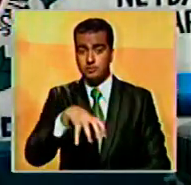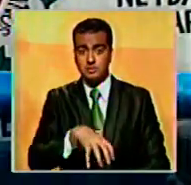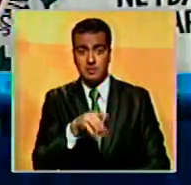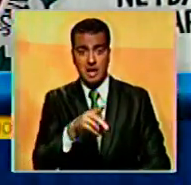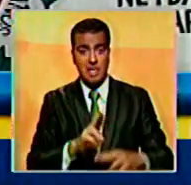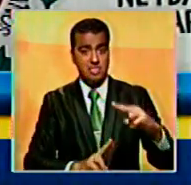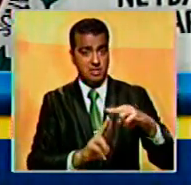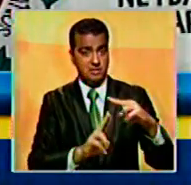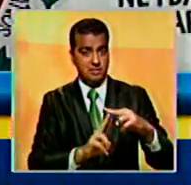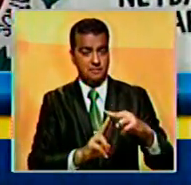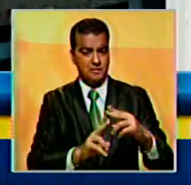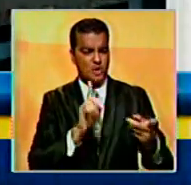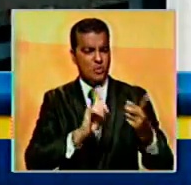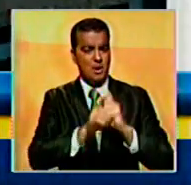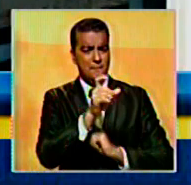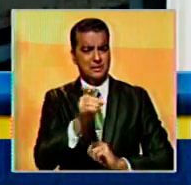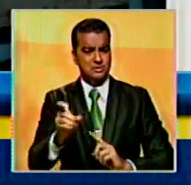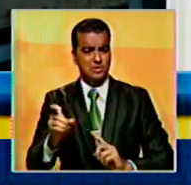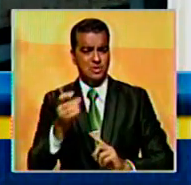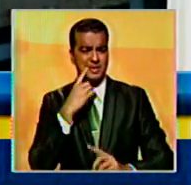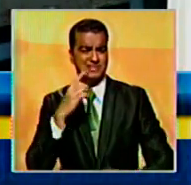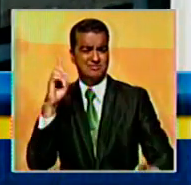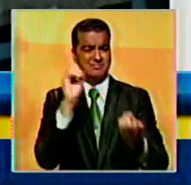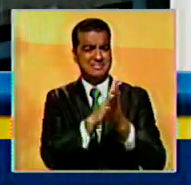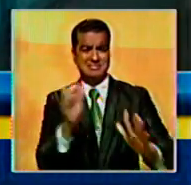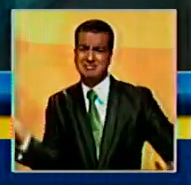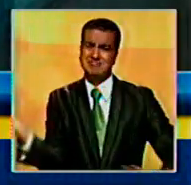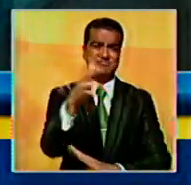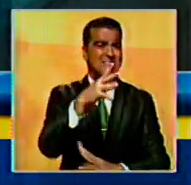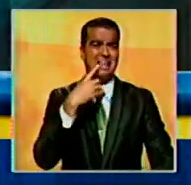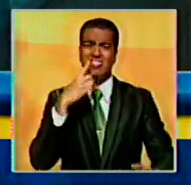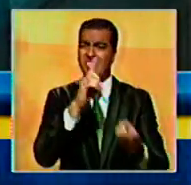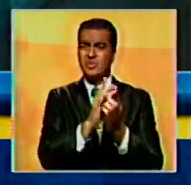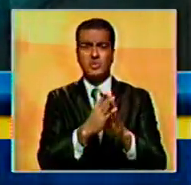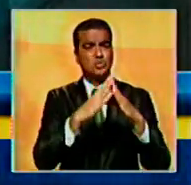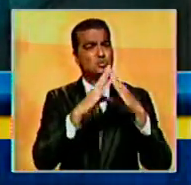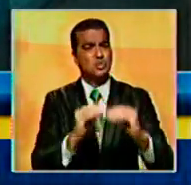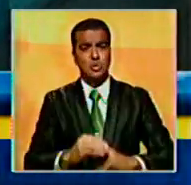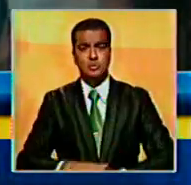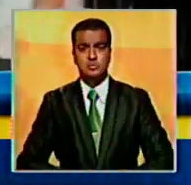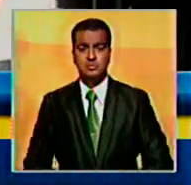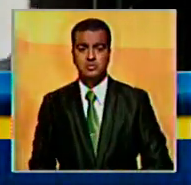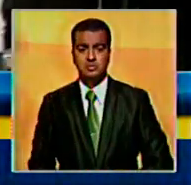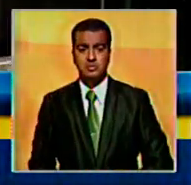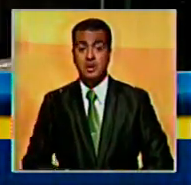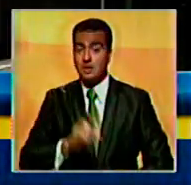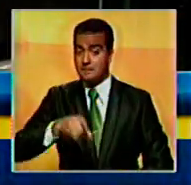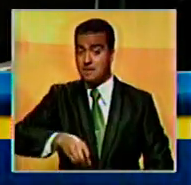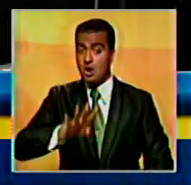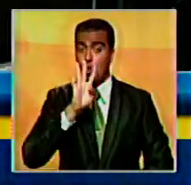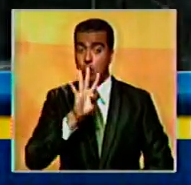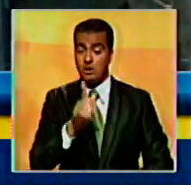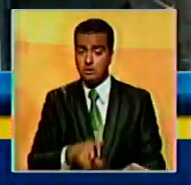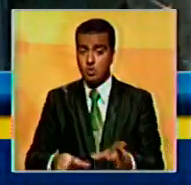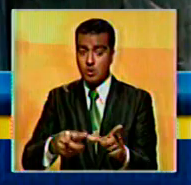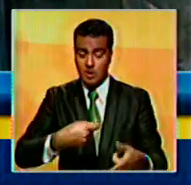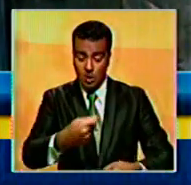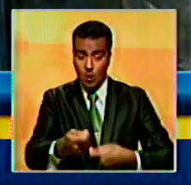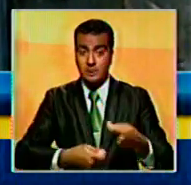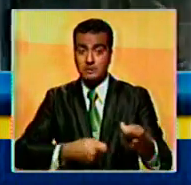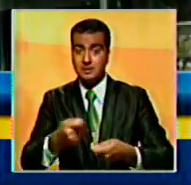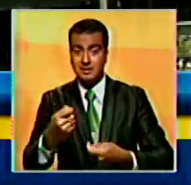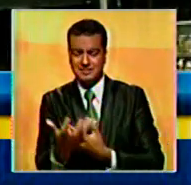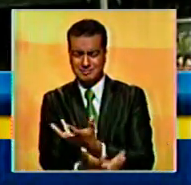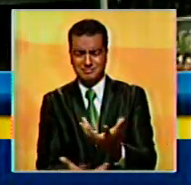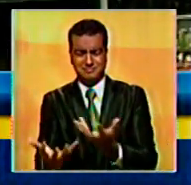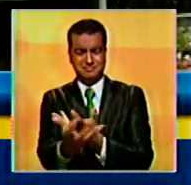sujetos atacaron la sede del partido blanco y acabaron con todo el mobiliario también cuatro establecimientos comerciales resultaron